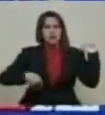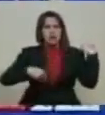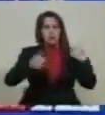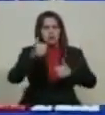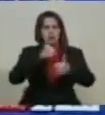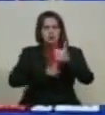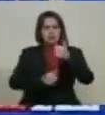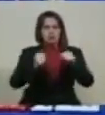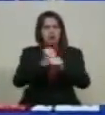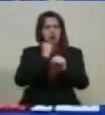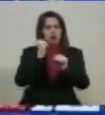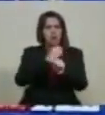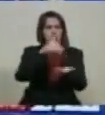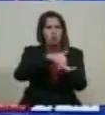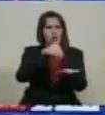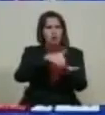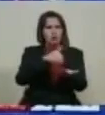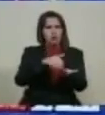obrera.